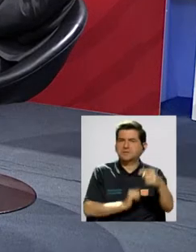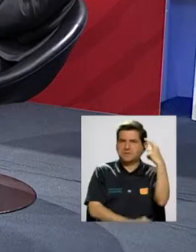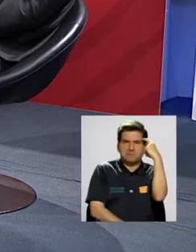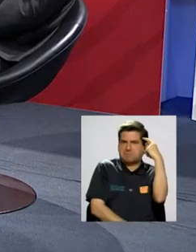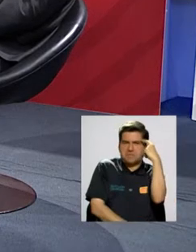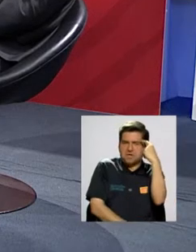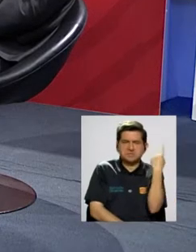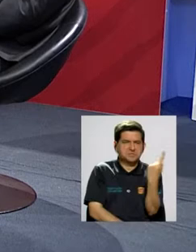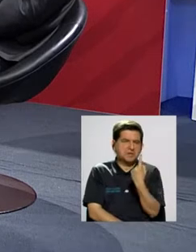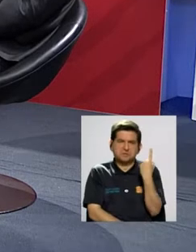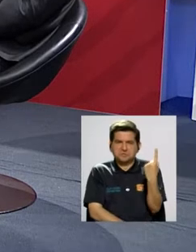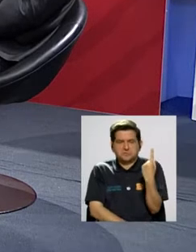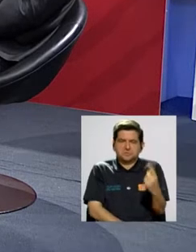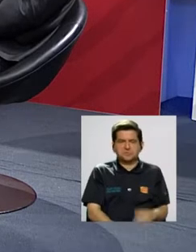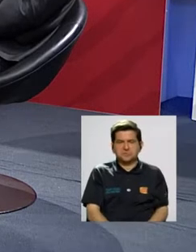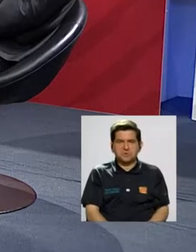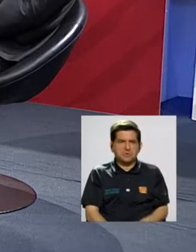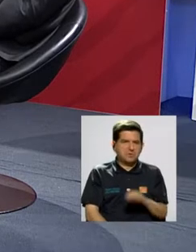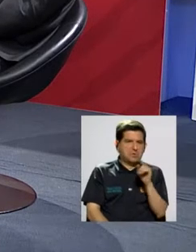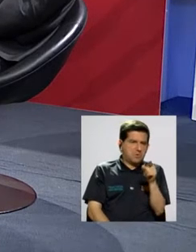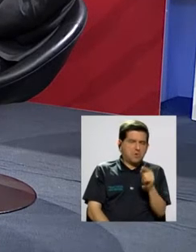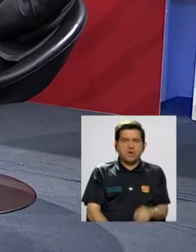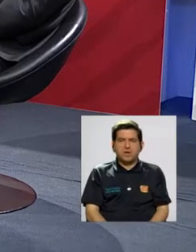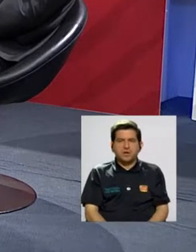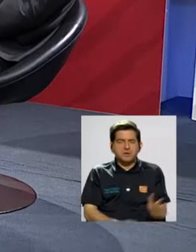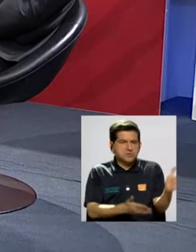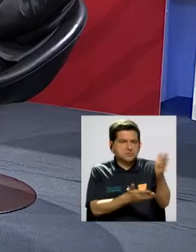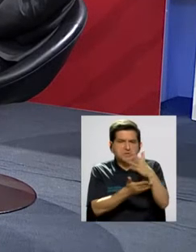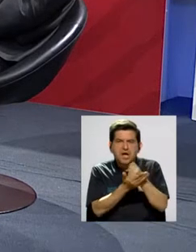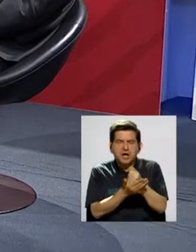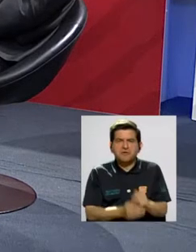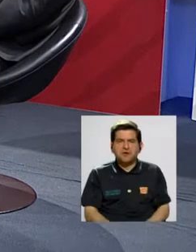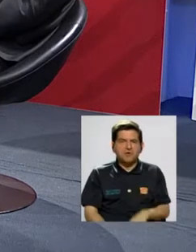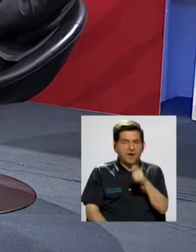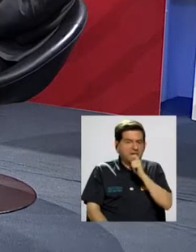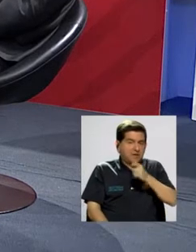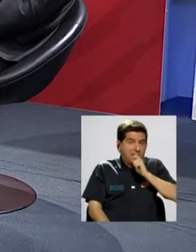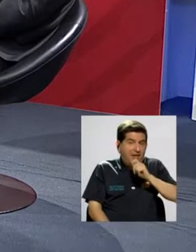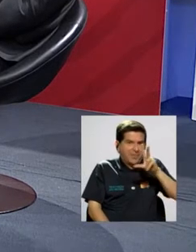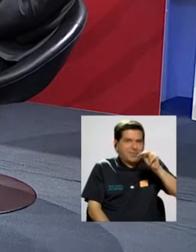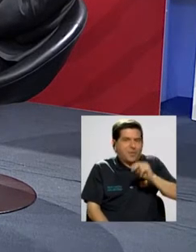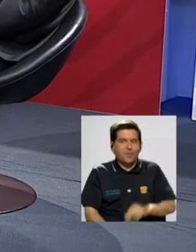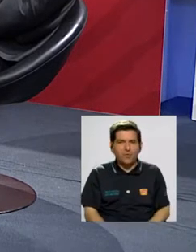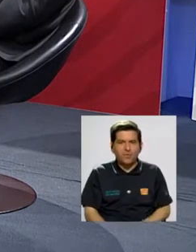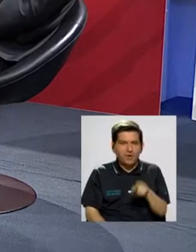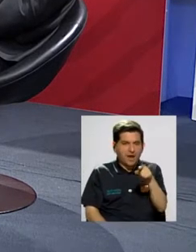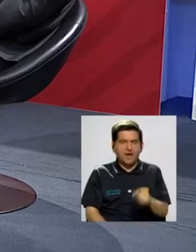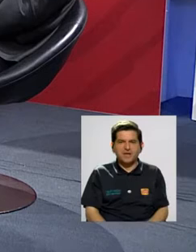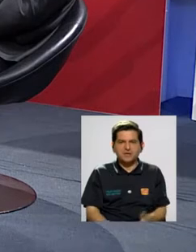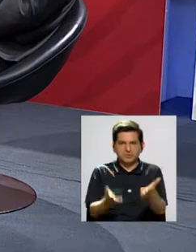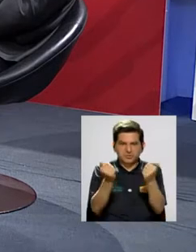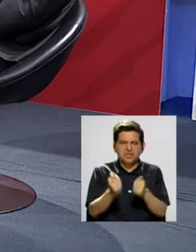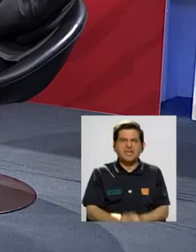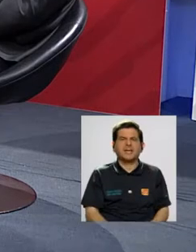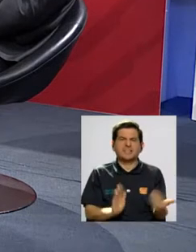dispuestos nada más que a recoger paletitas de helado, ¿no? O sea, van con todo para hacer daño,